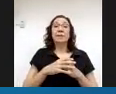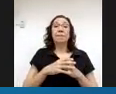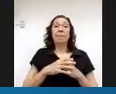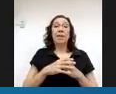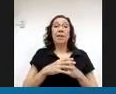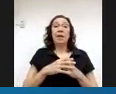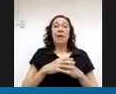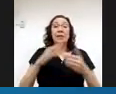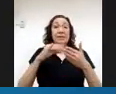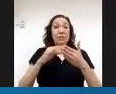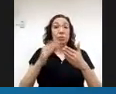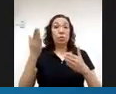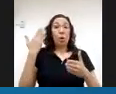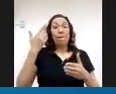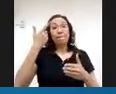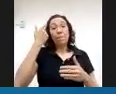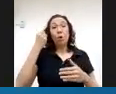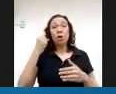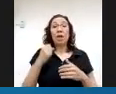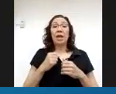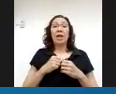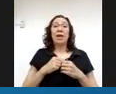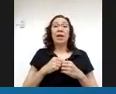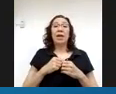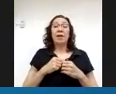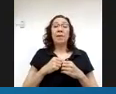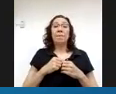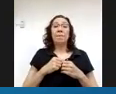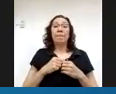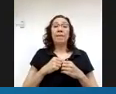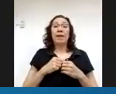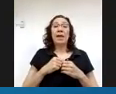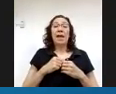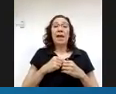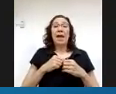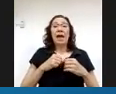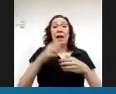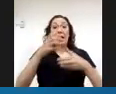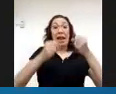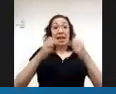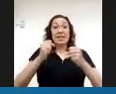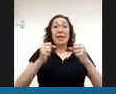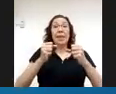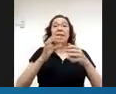que se estudió por el hecho de que la leche materna